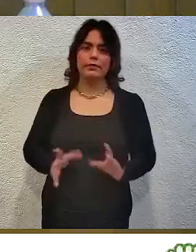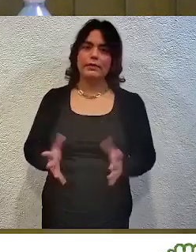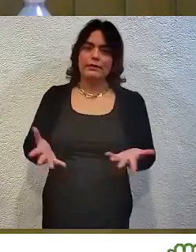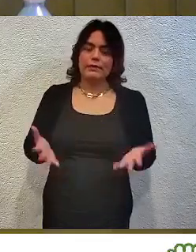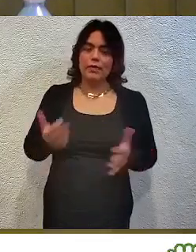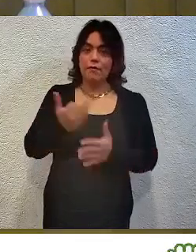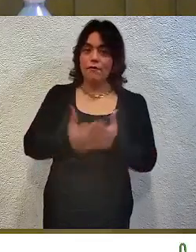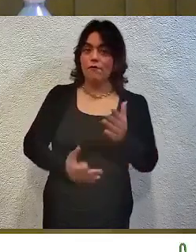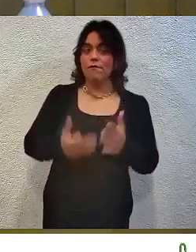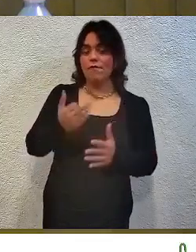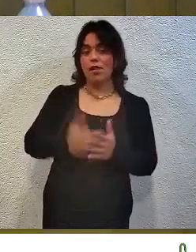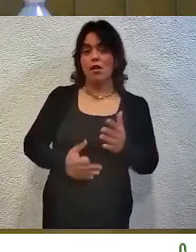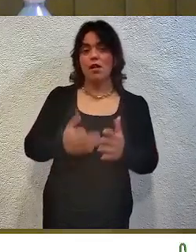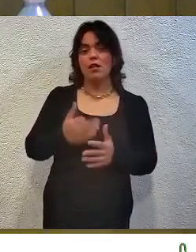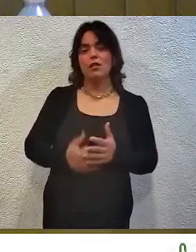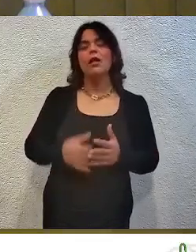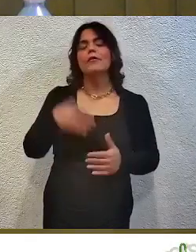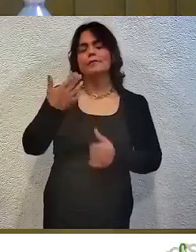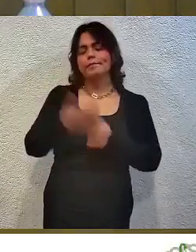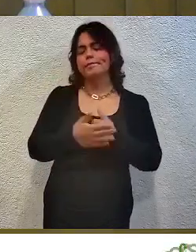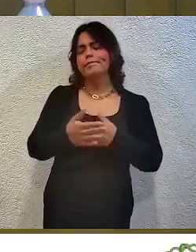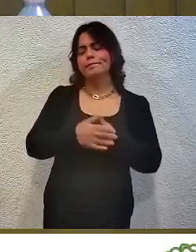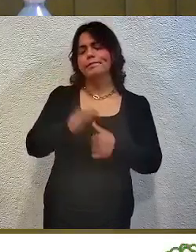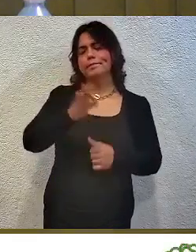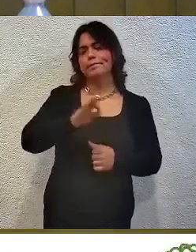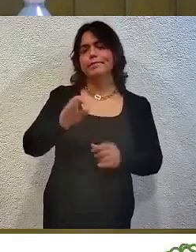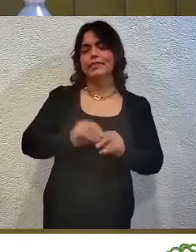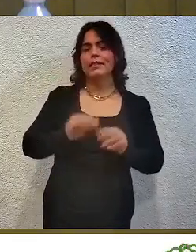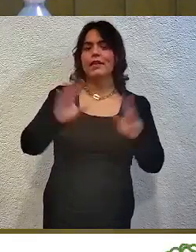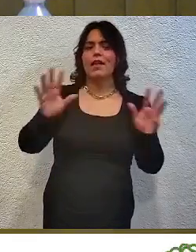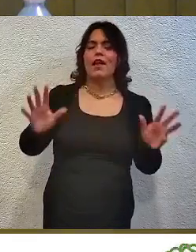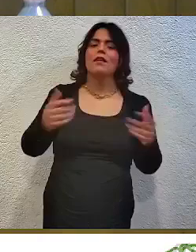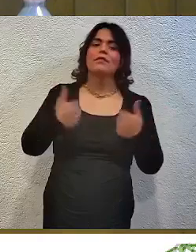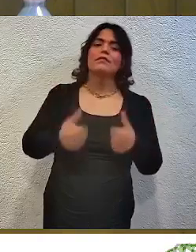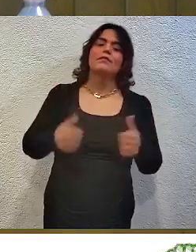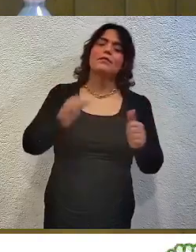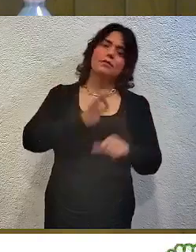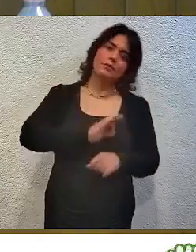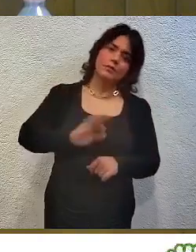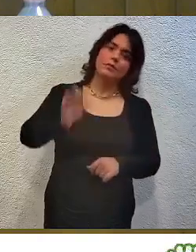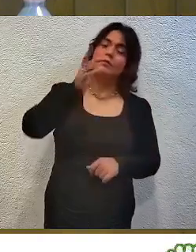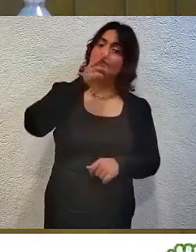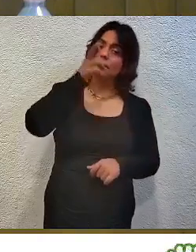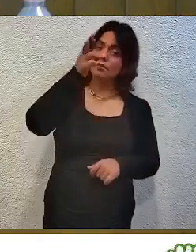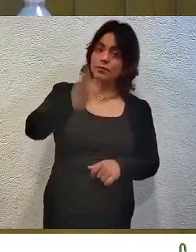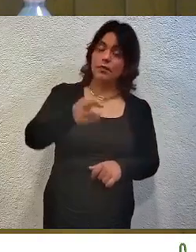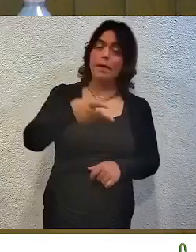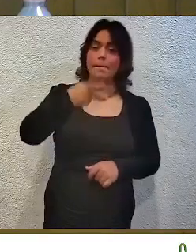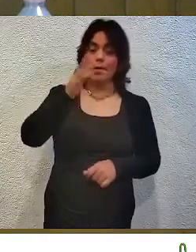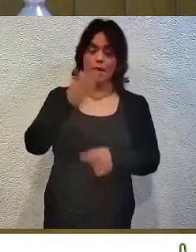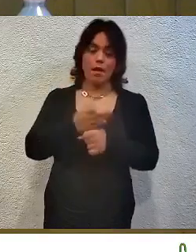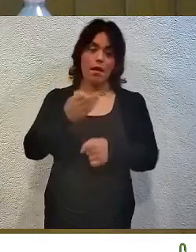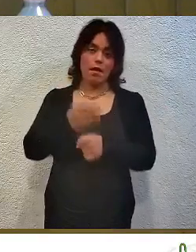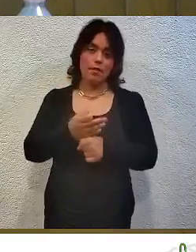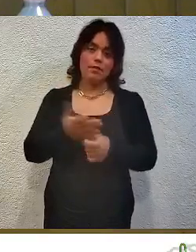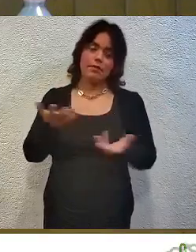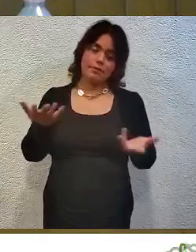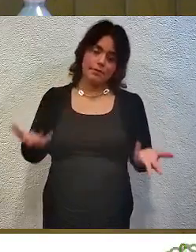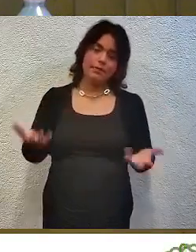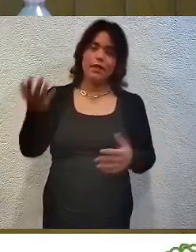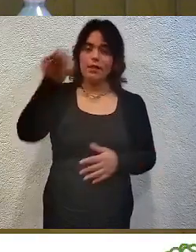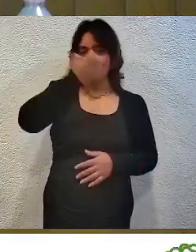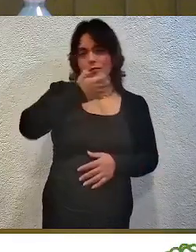la situación se va a esclarecer y en ese momento procesal es en donde podríamos establecer un análisis